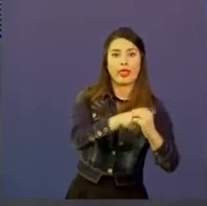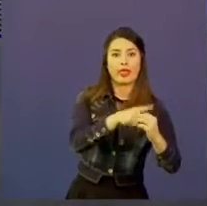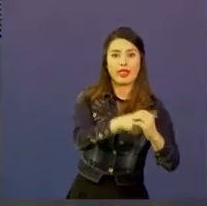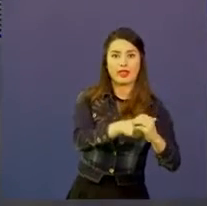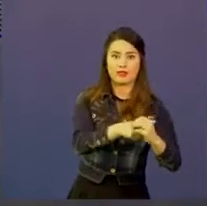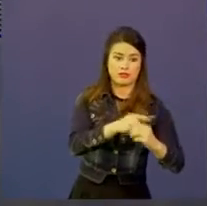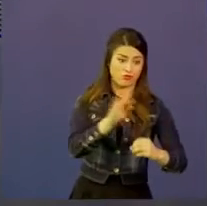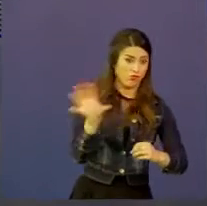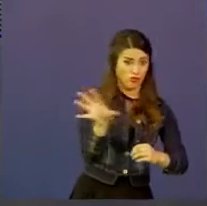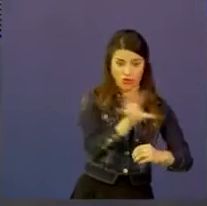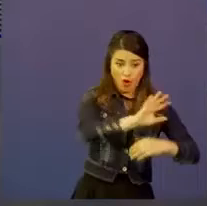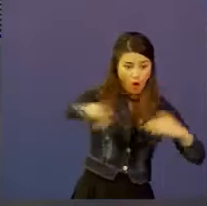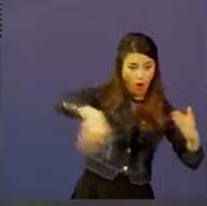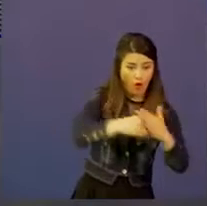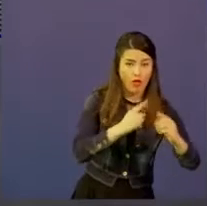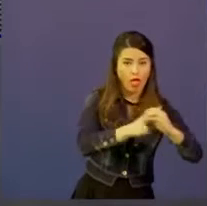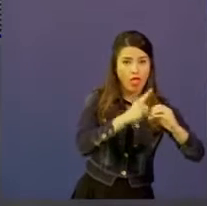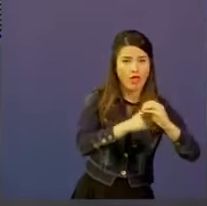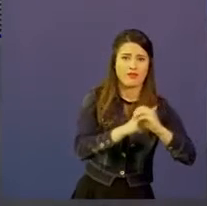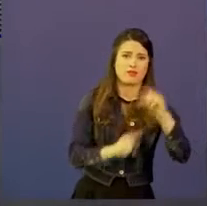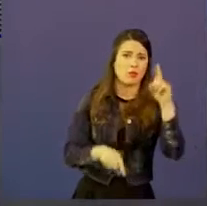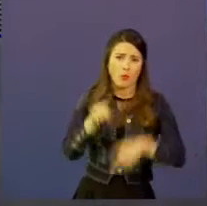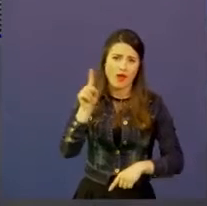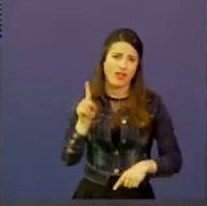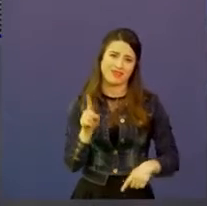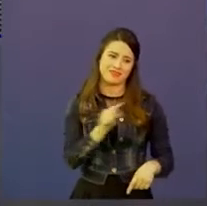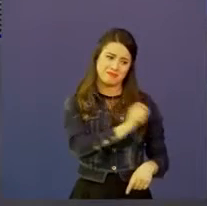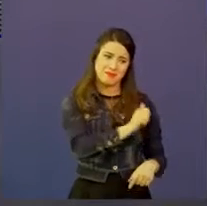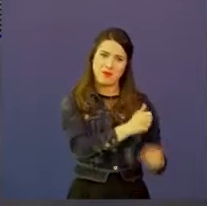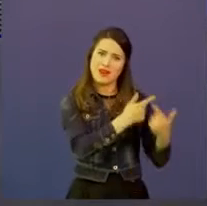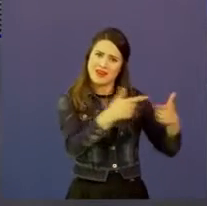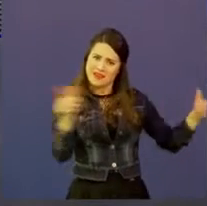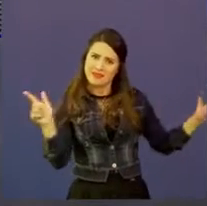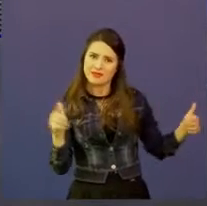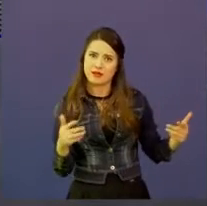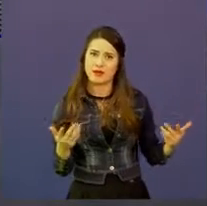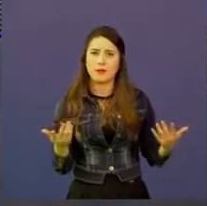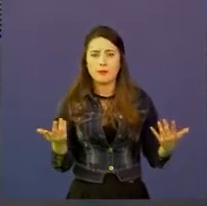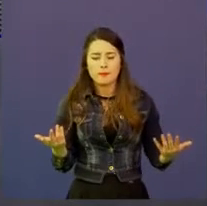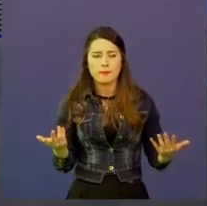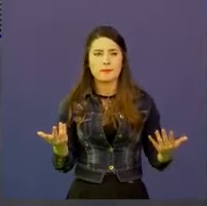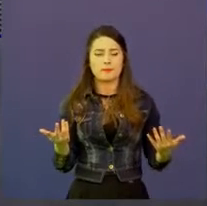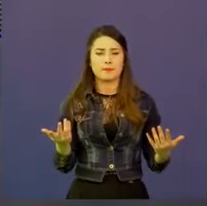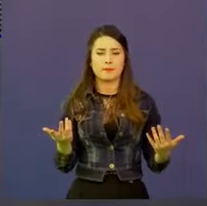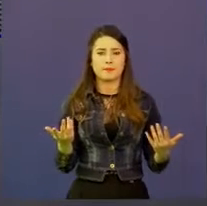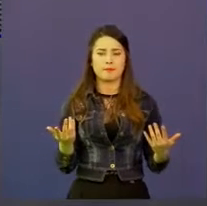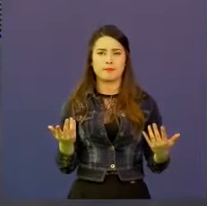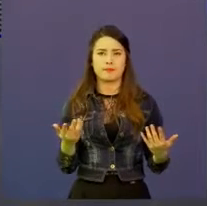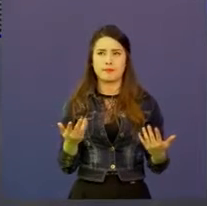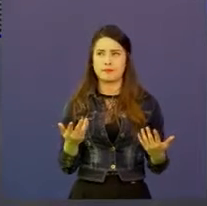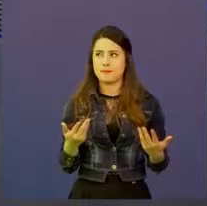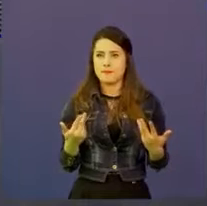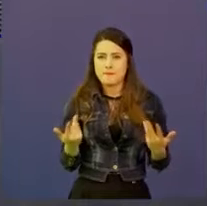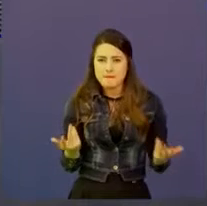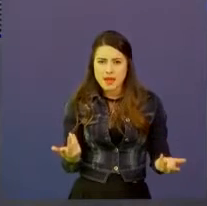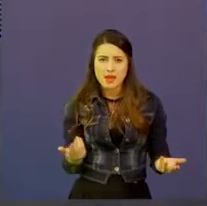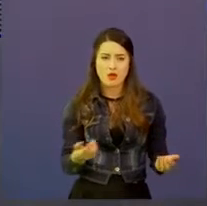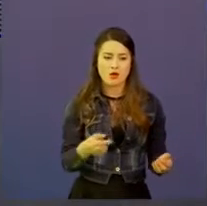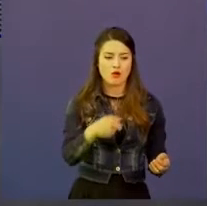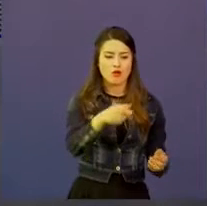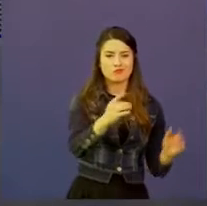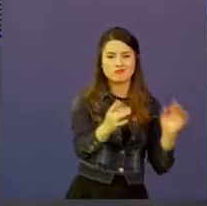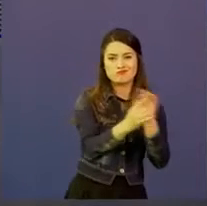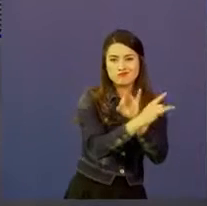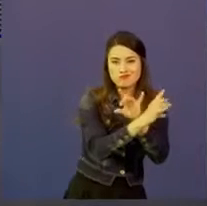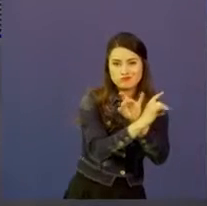respetamos profundamente, sin embargo sí podemos generar procesos de sanción social cuando se presentan temas como el ciberacoso